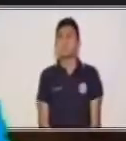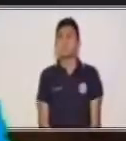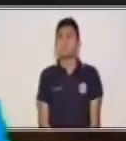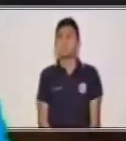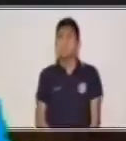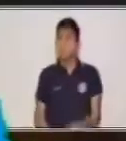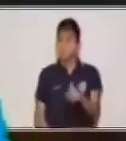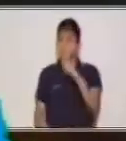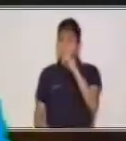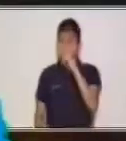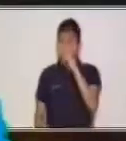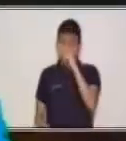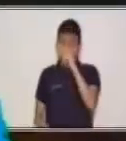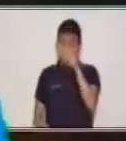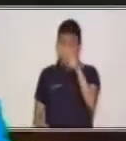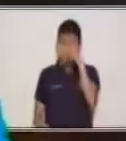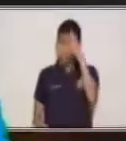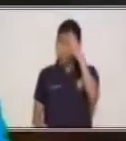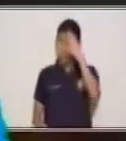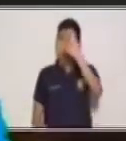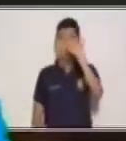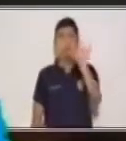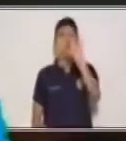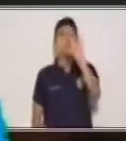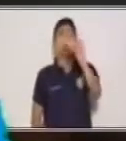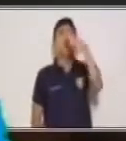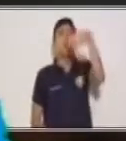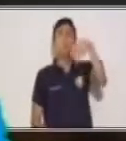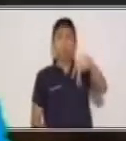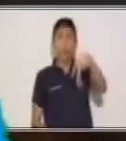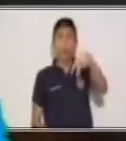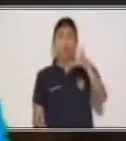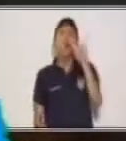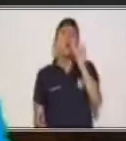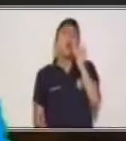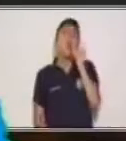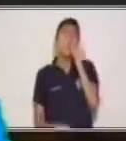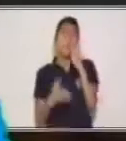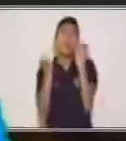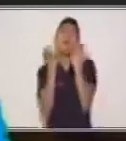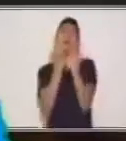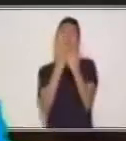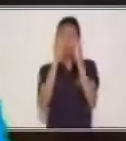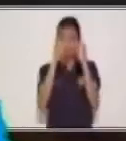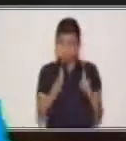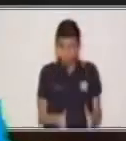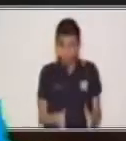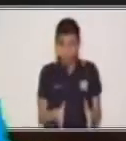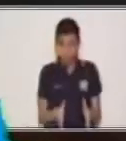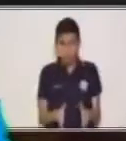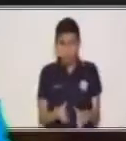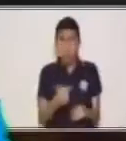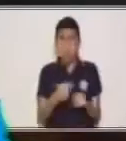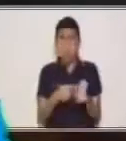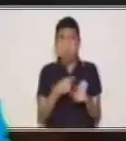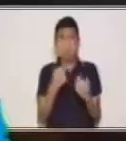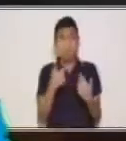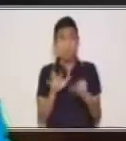¿se recuerdan de Juan? Juan era un estudiante, ¿verdad? Y les comento que no era un estudiante